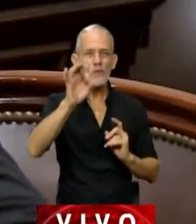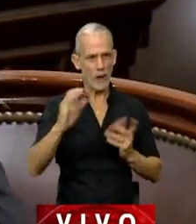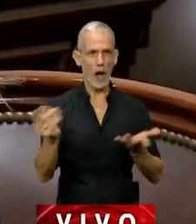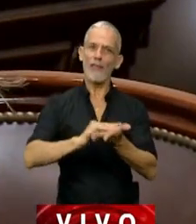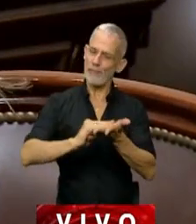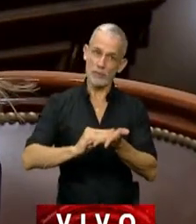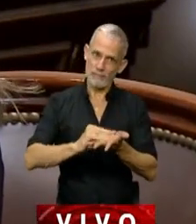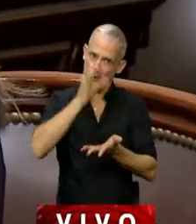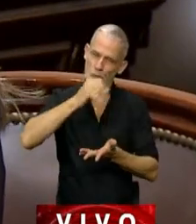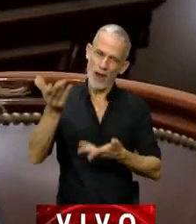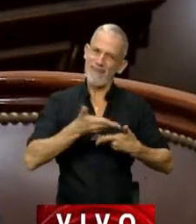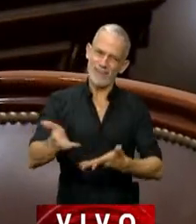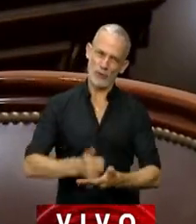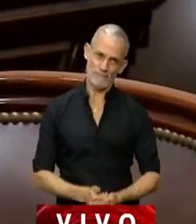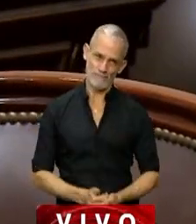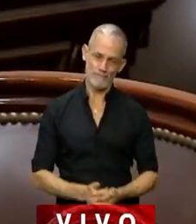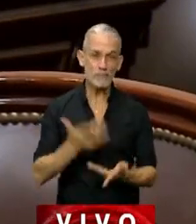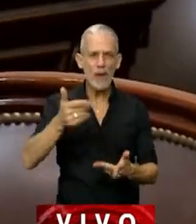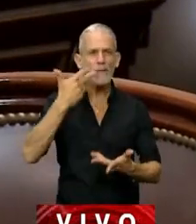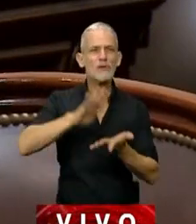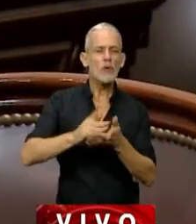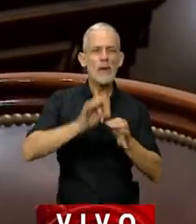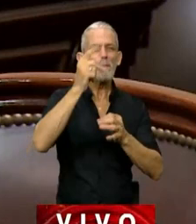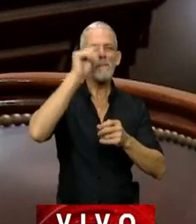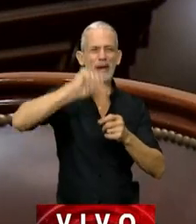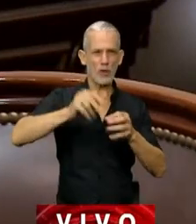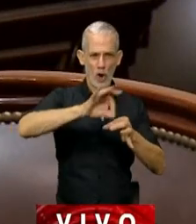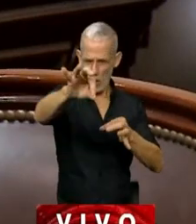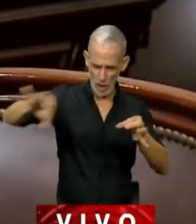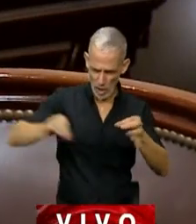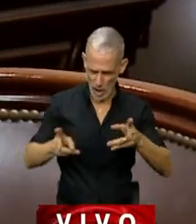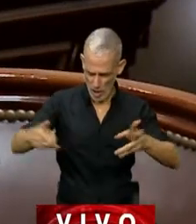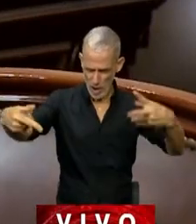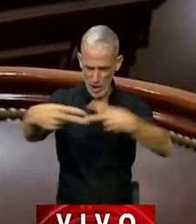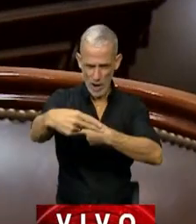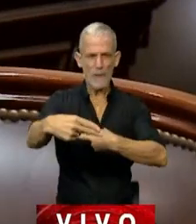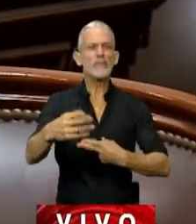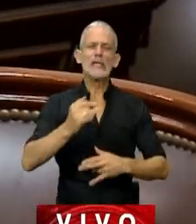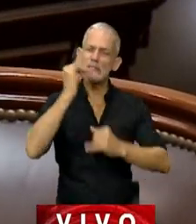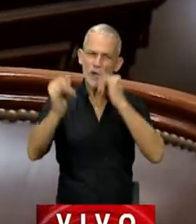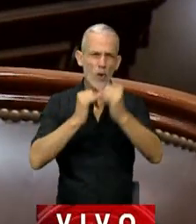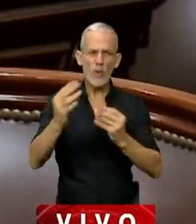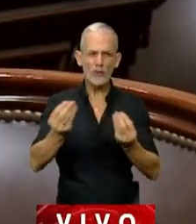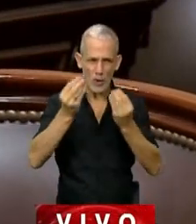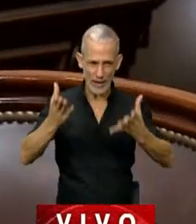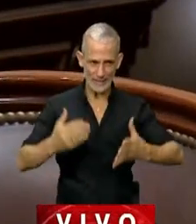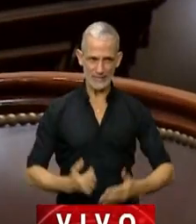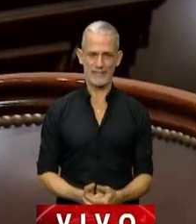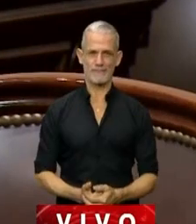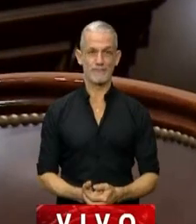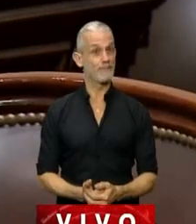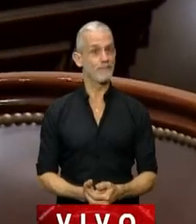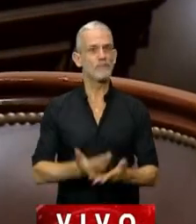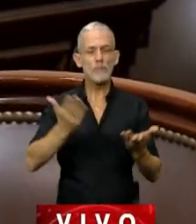lo que la diputada no hizo. Habla del recorte de las áreas de petróleo. Les voy a contar con lujos de detalle de qué se trata, porque la